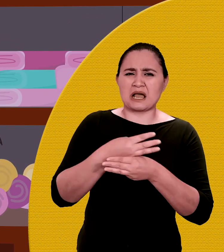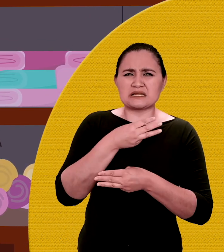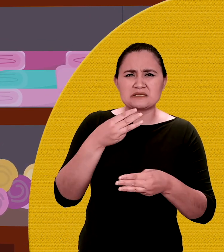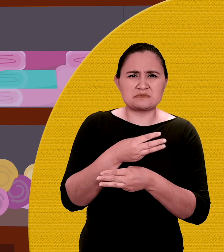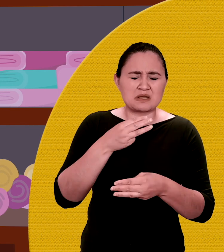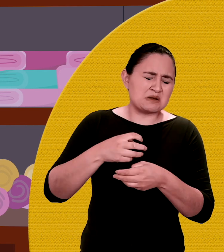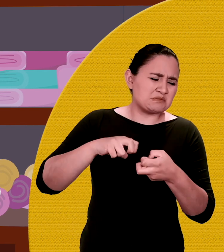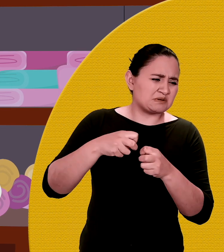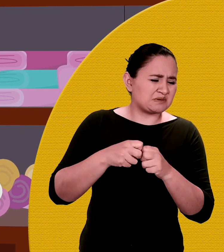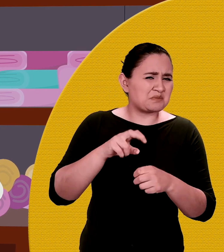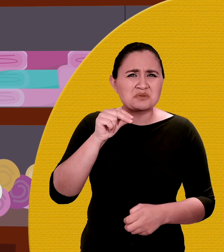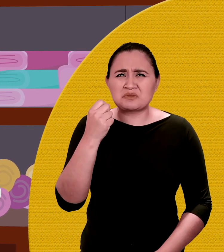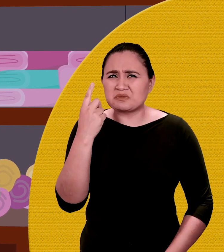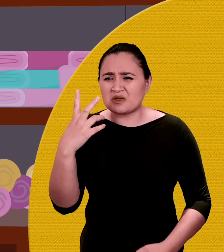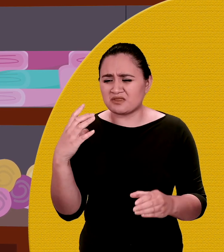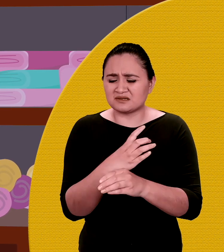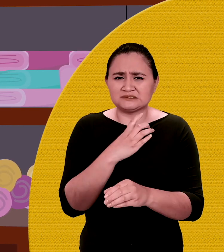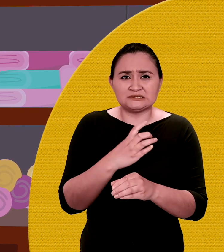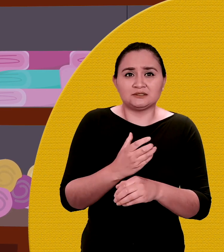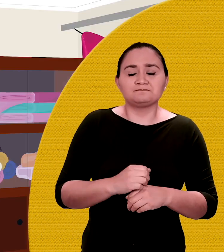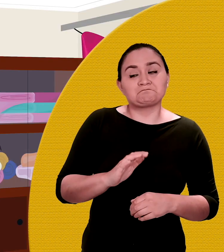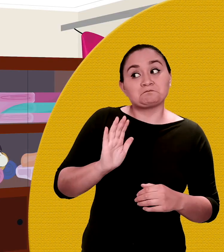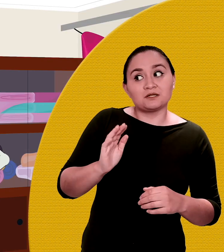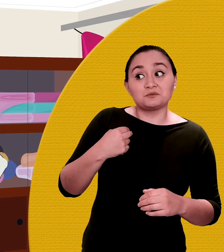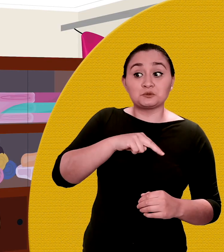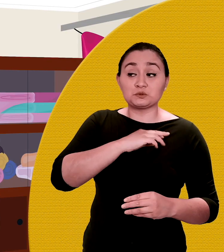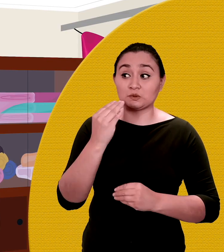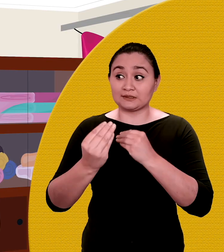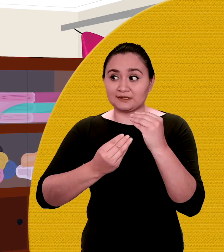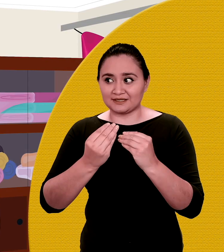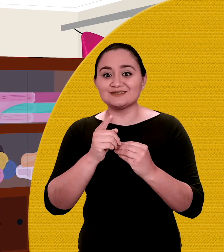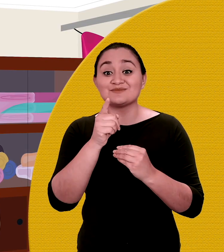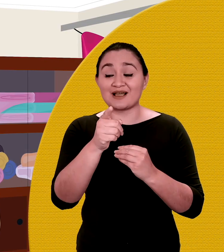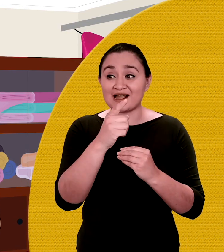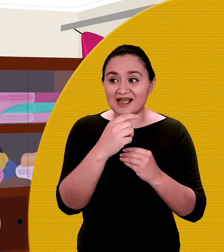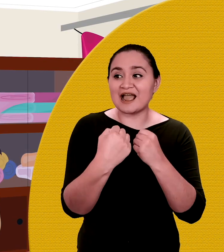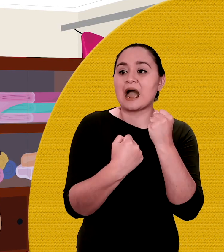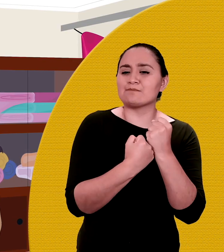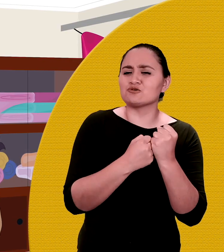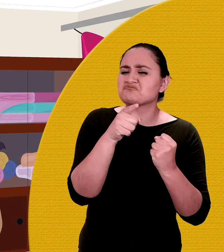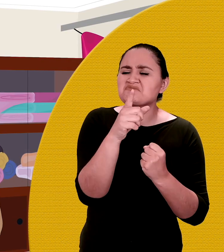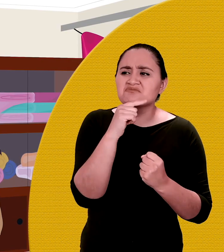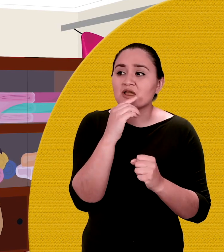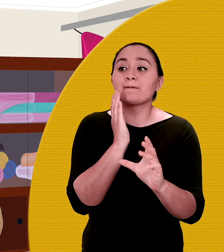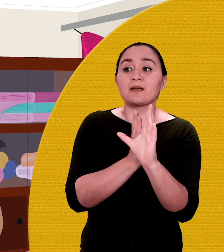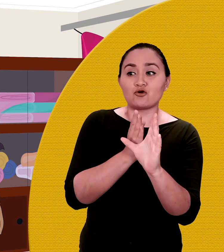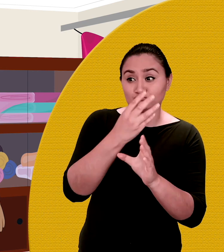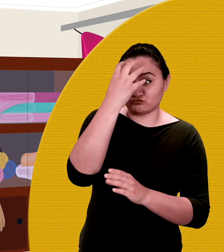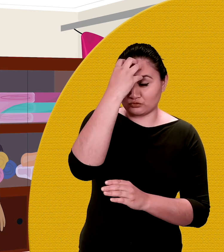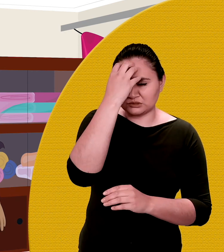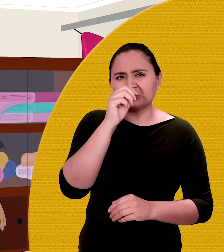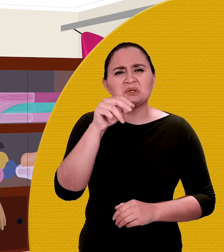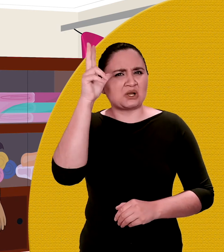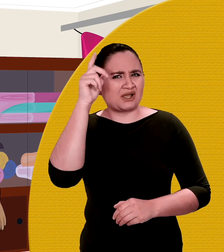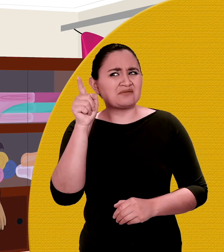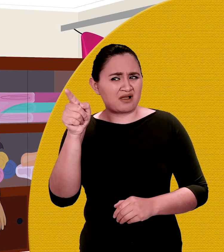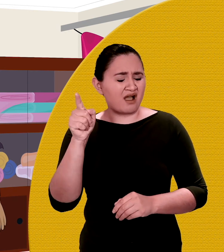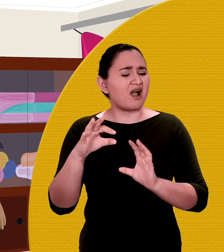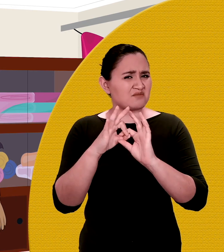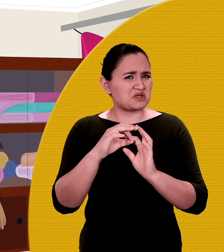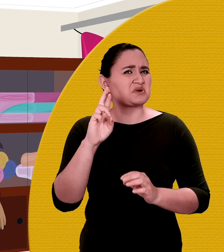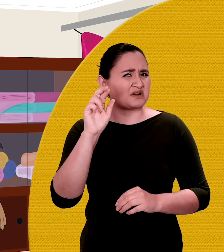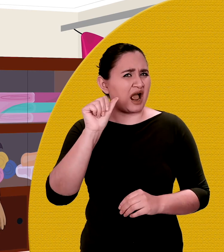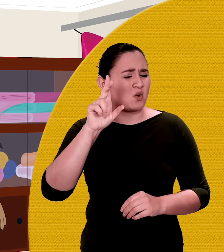mate siempre tiene dificultades con las operaciones de cálculo. Bueno, nosotros en el caso de tu hermana fuimos apoyados por una psicopedagoga. Creo que